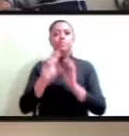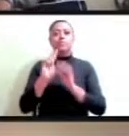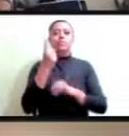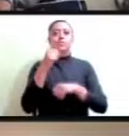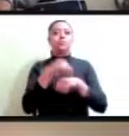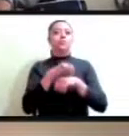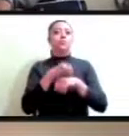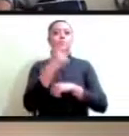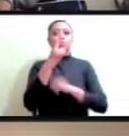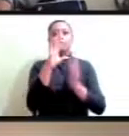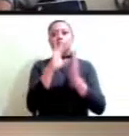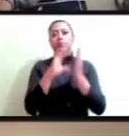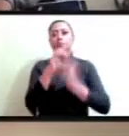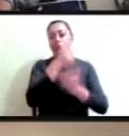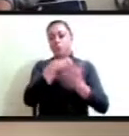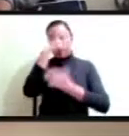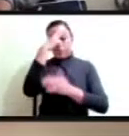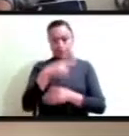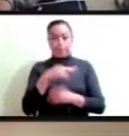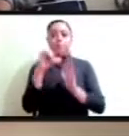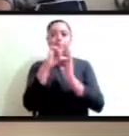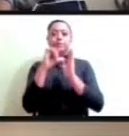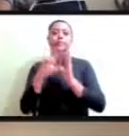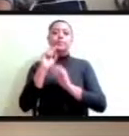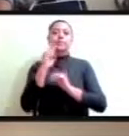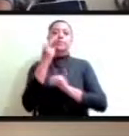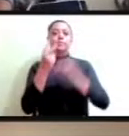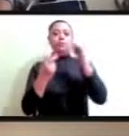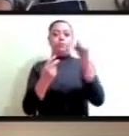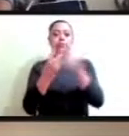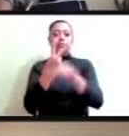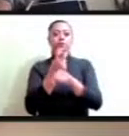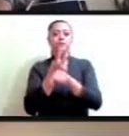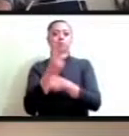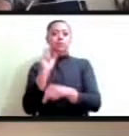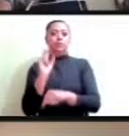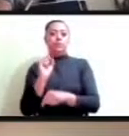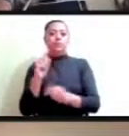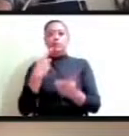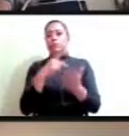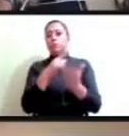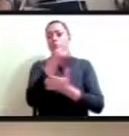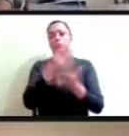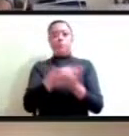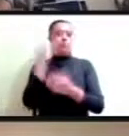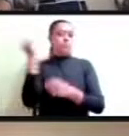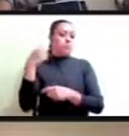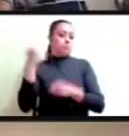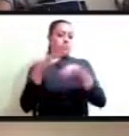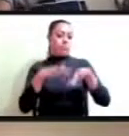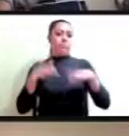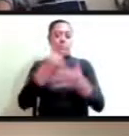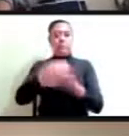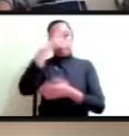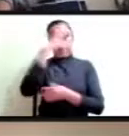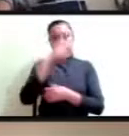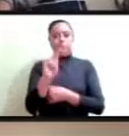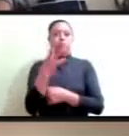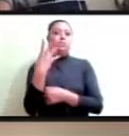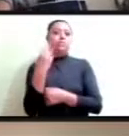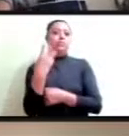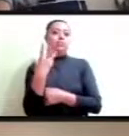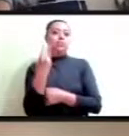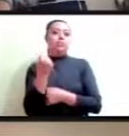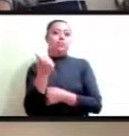de la Ciudad de México y los artículos 32, fracciones segunda y trigésima de la Ley Orgánica 84, 85, 86 y 187